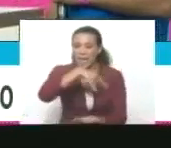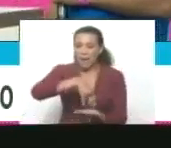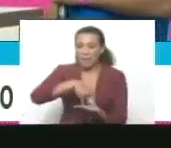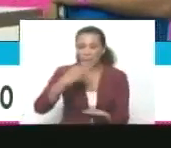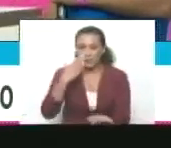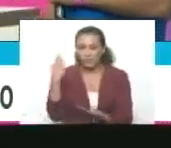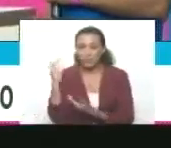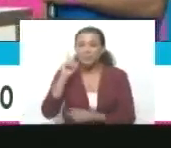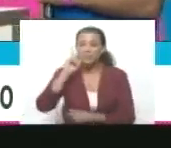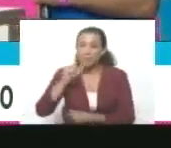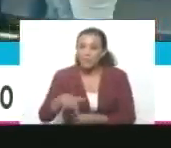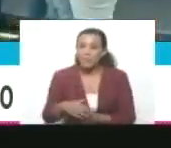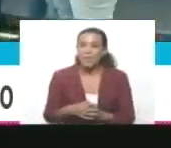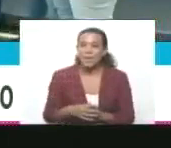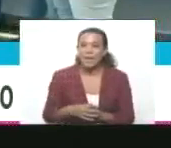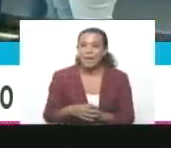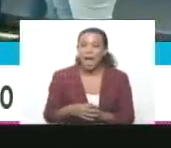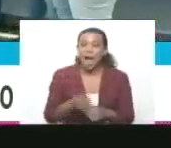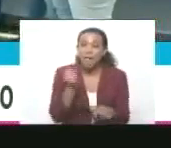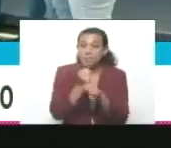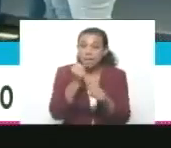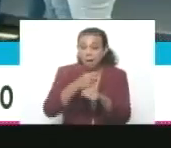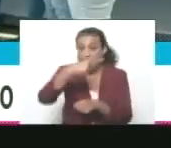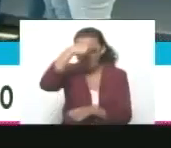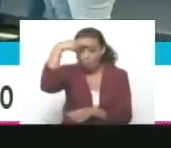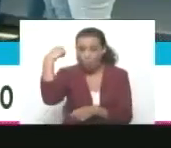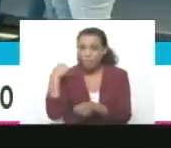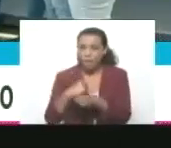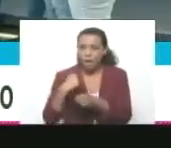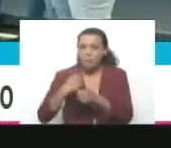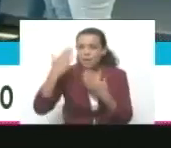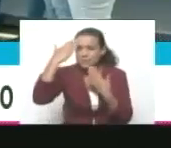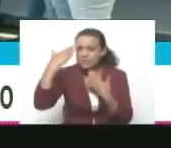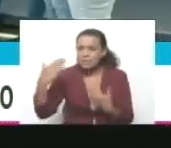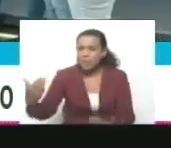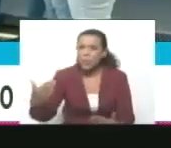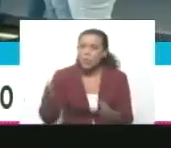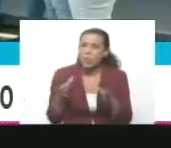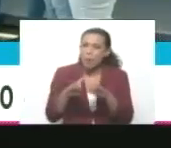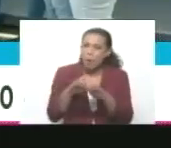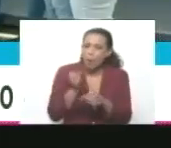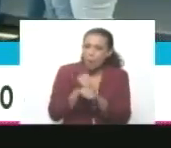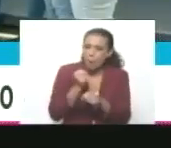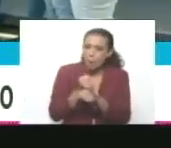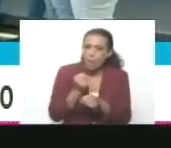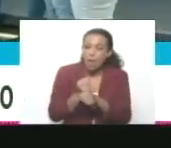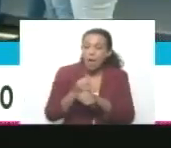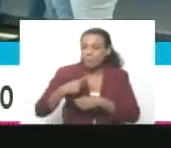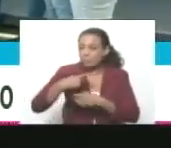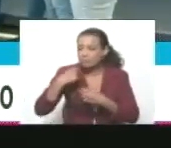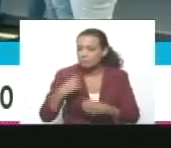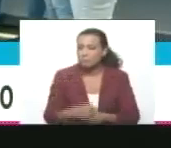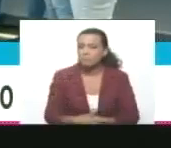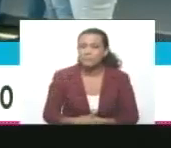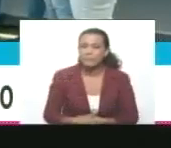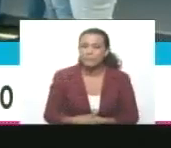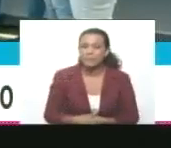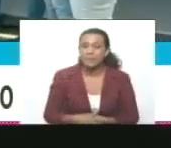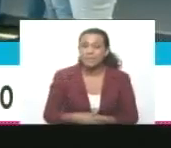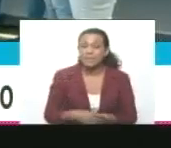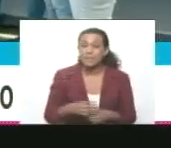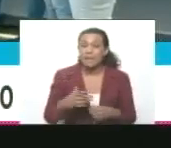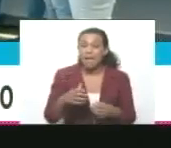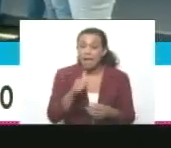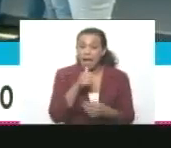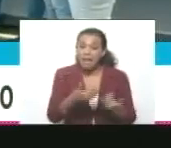Y también a la clase obrera. Me le da un saludo a mis compañeros de trabajo de